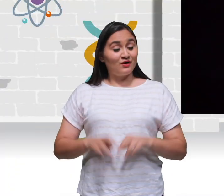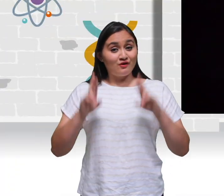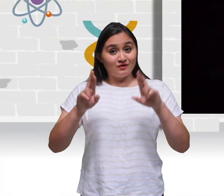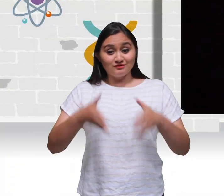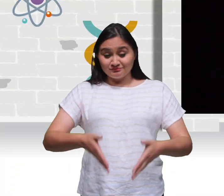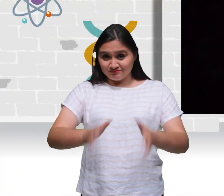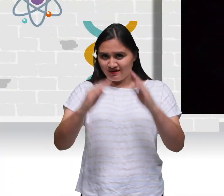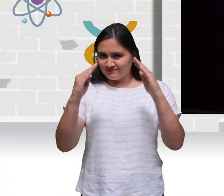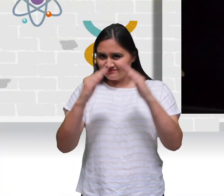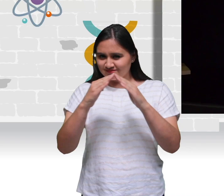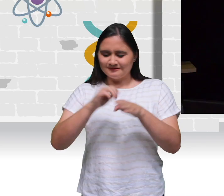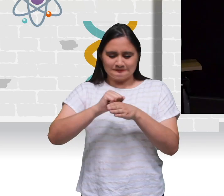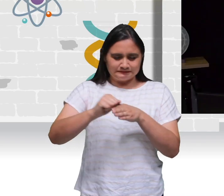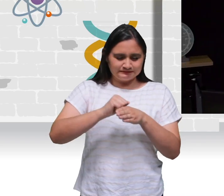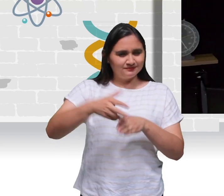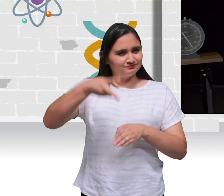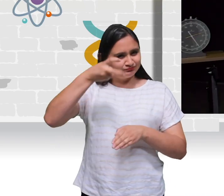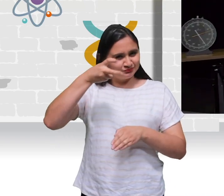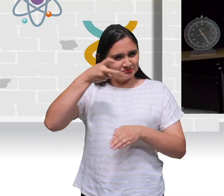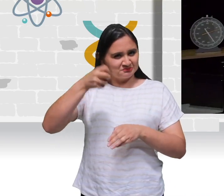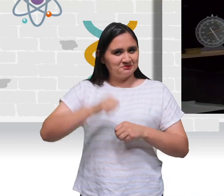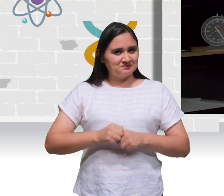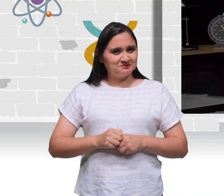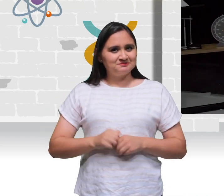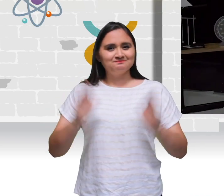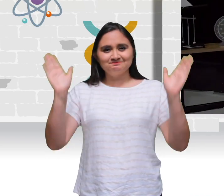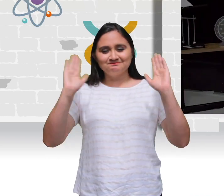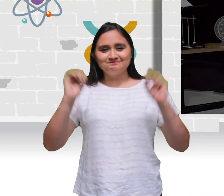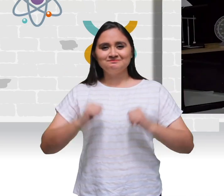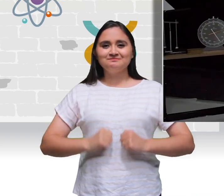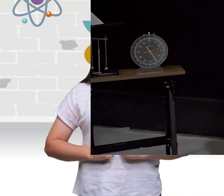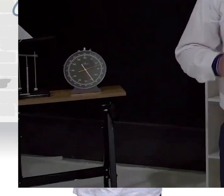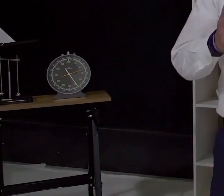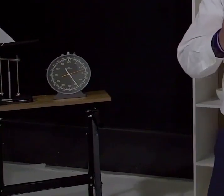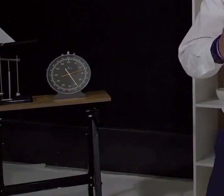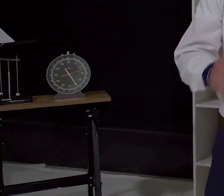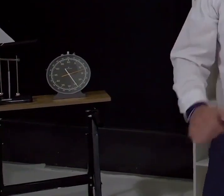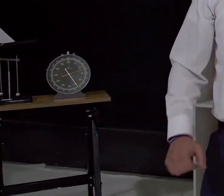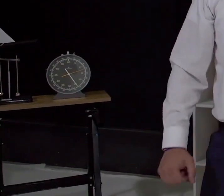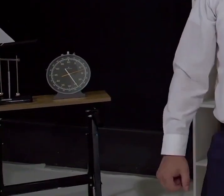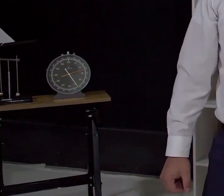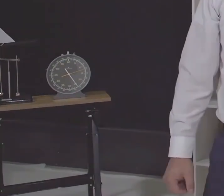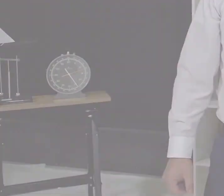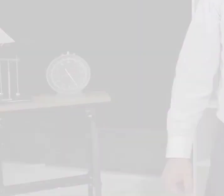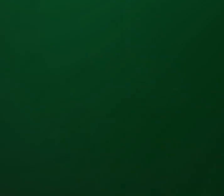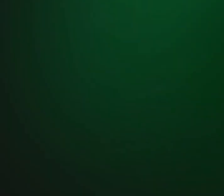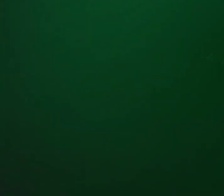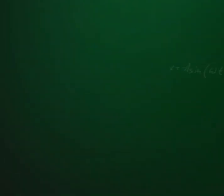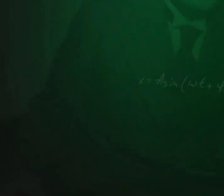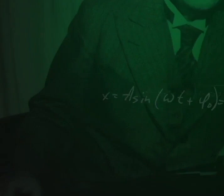de hoy. Espero que estos conocimientos adquiridos los puedas aplicar en tu vida diaria. Hasta la próxima.